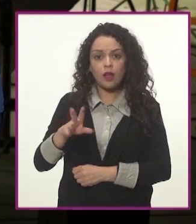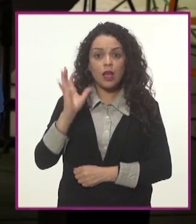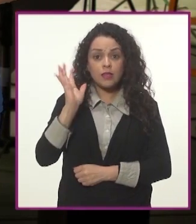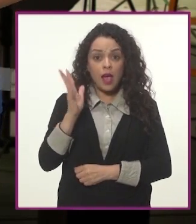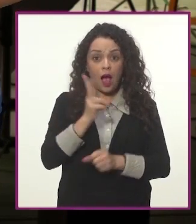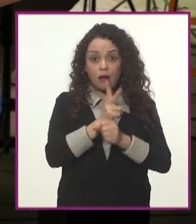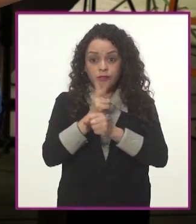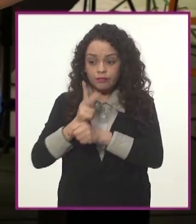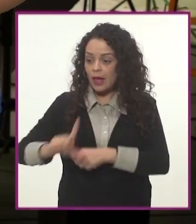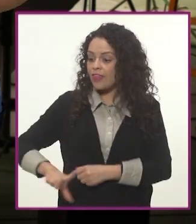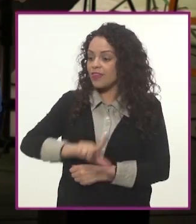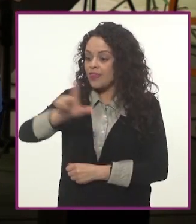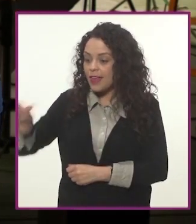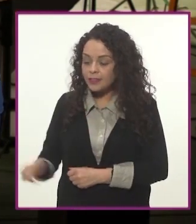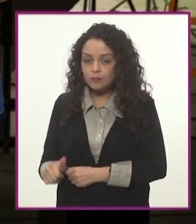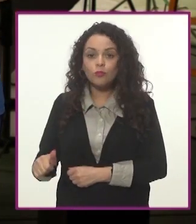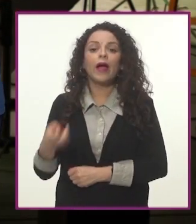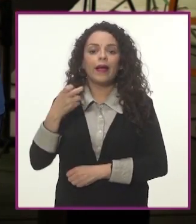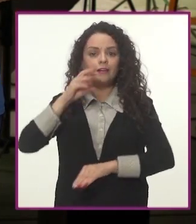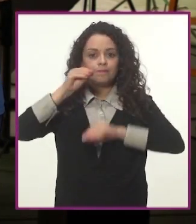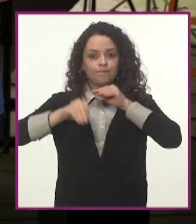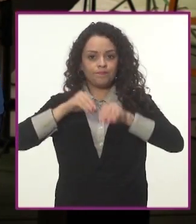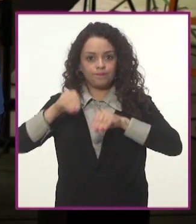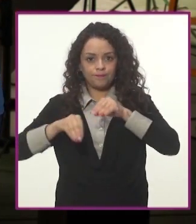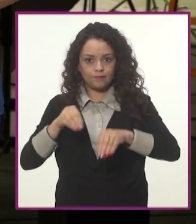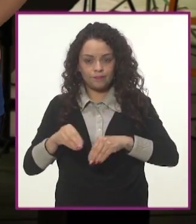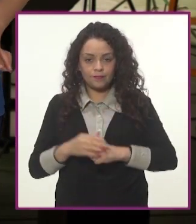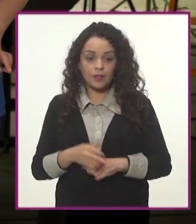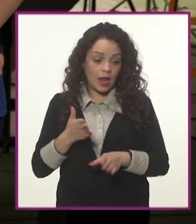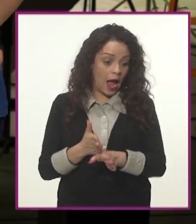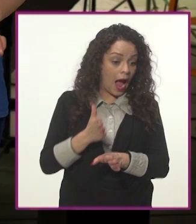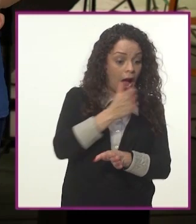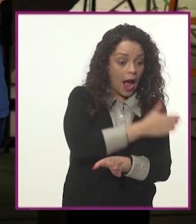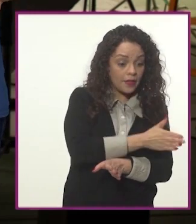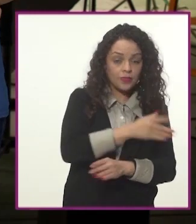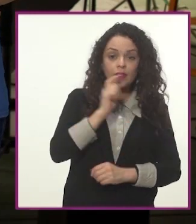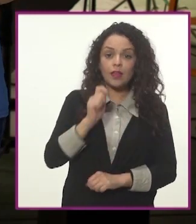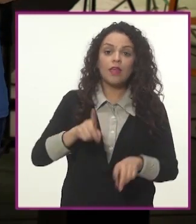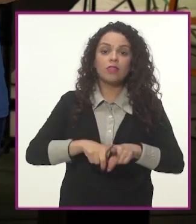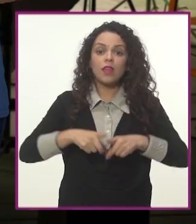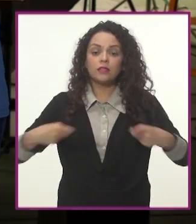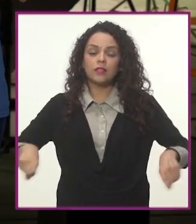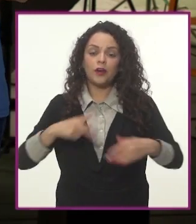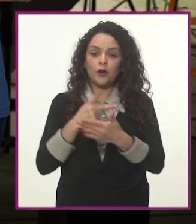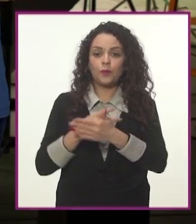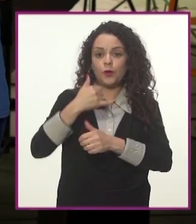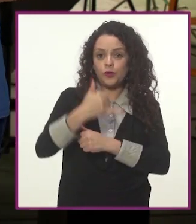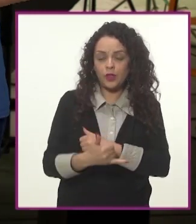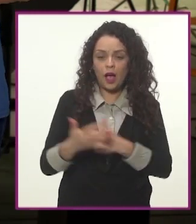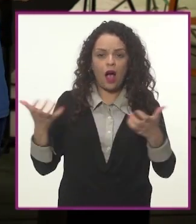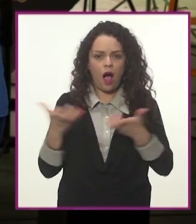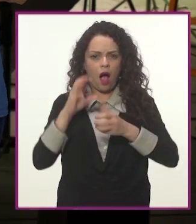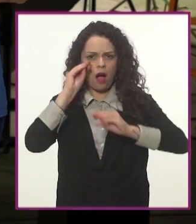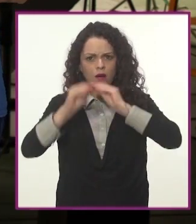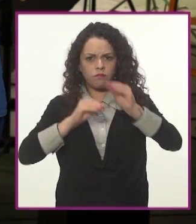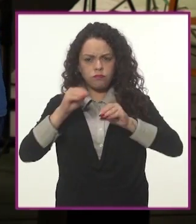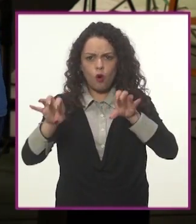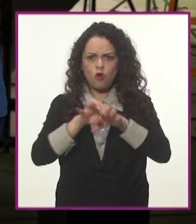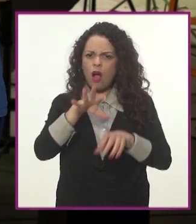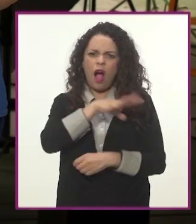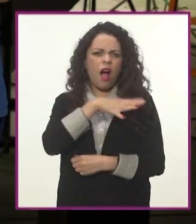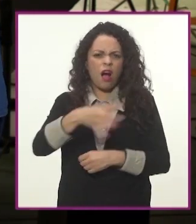la preproducción. En el proceso de preproducción se encuentra el desarrollo del proyecto, la elaboración de una estructura general